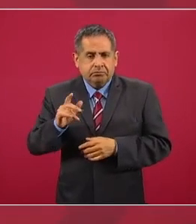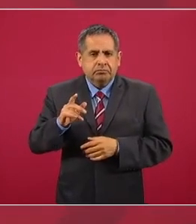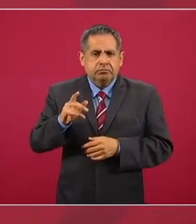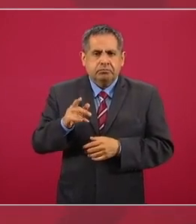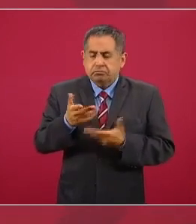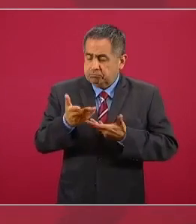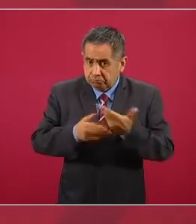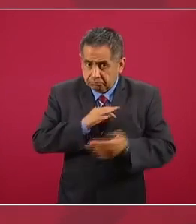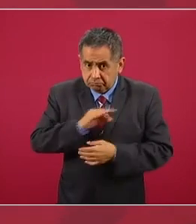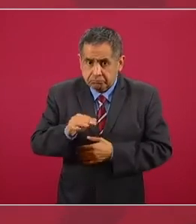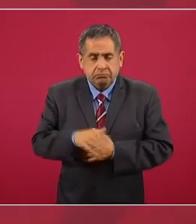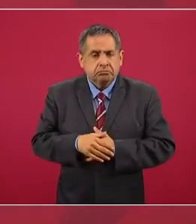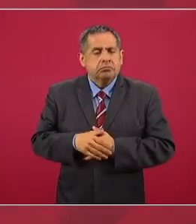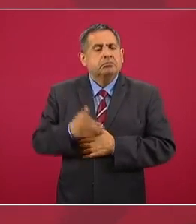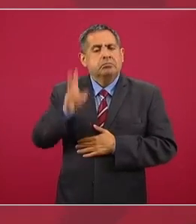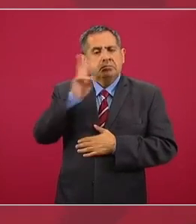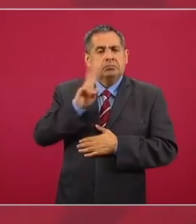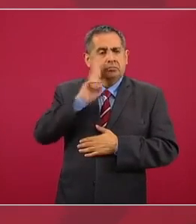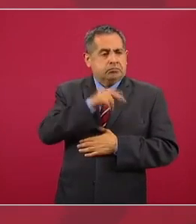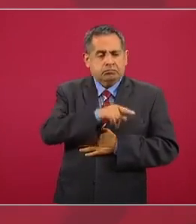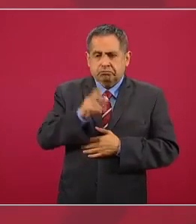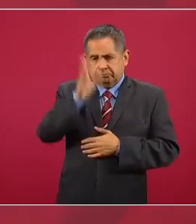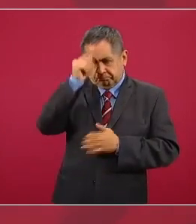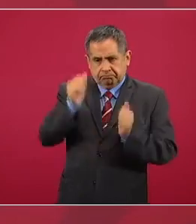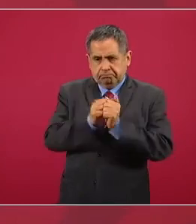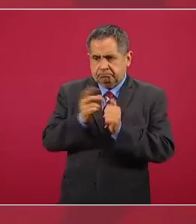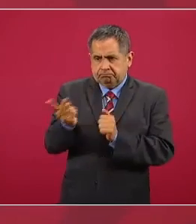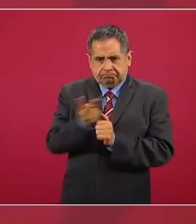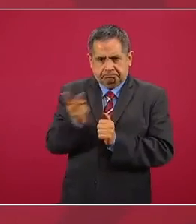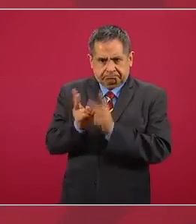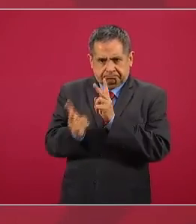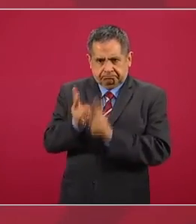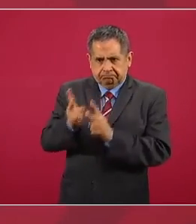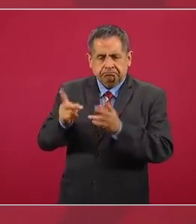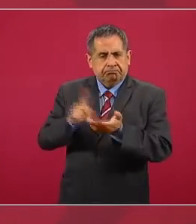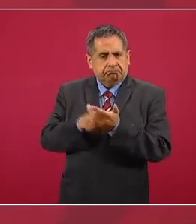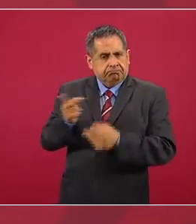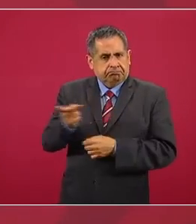puedo. ¿sí? Sí. Entonces se ponen de acuerdo para que